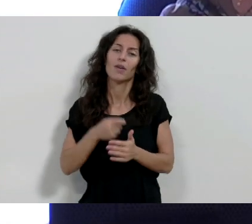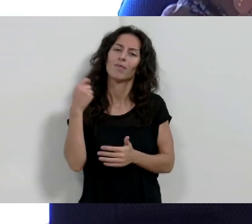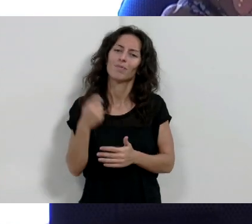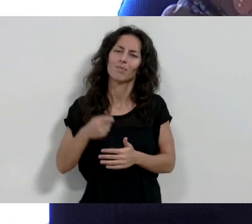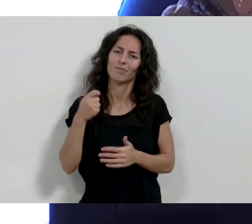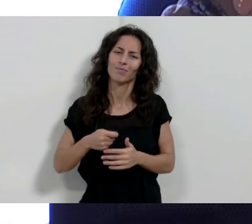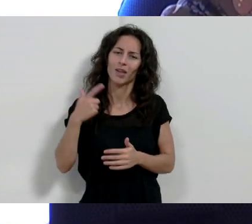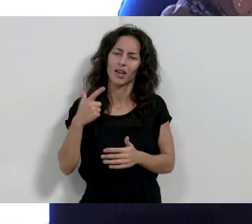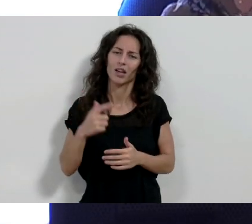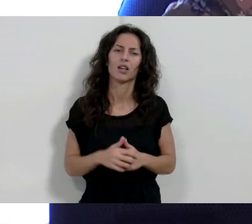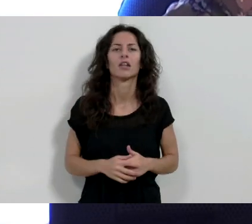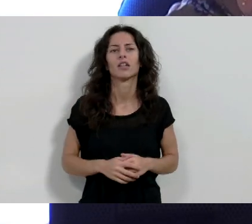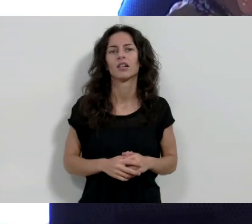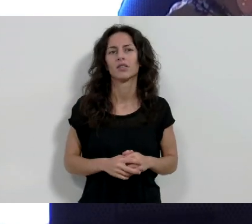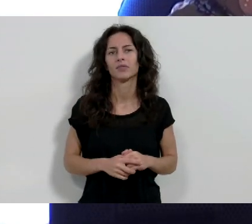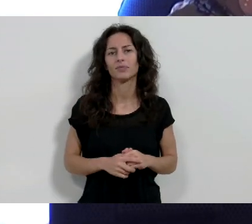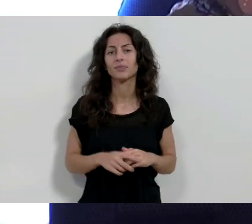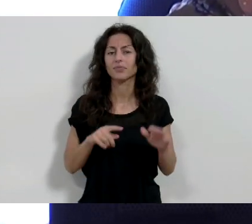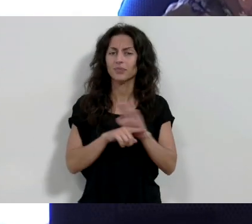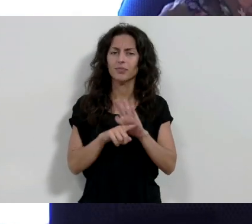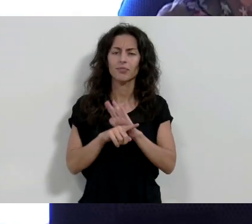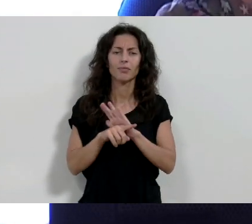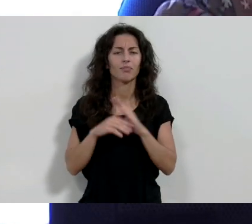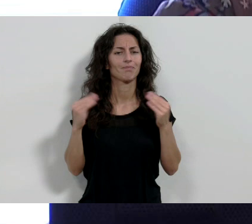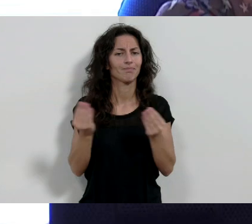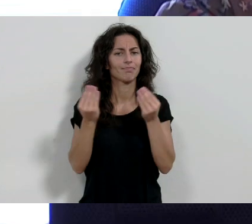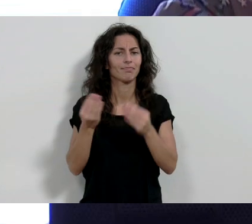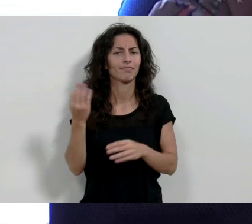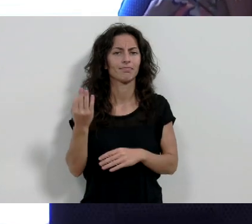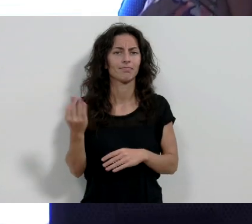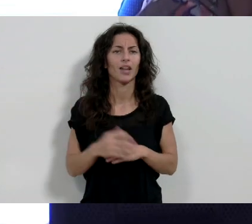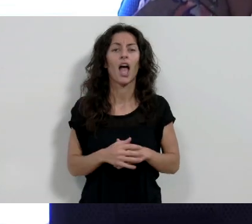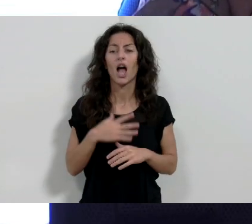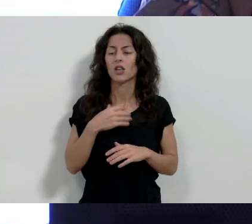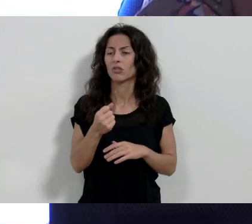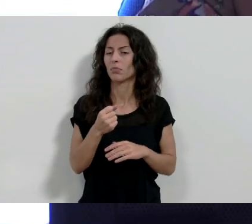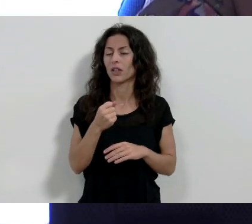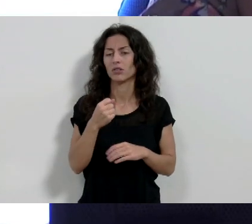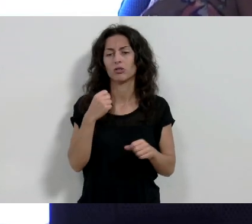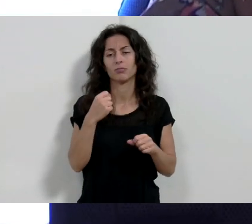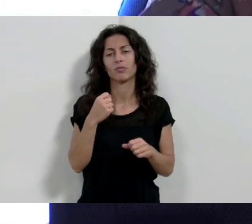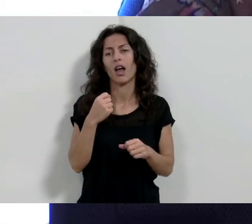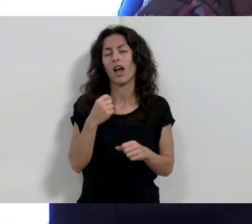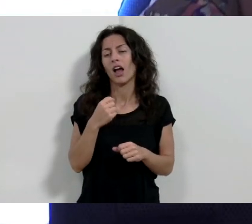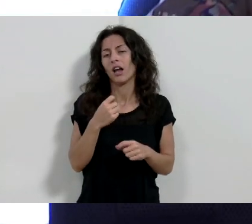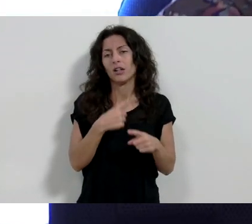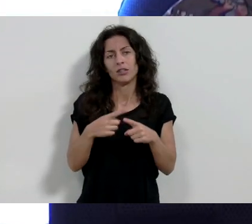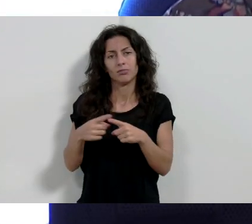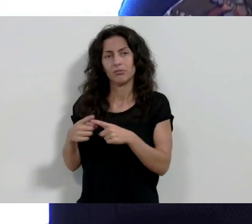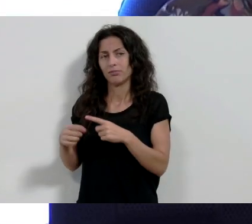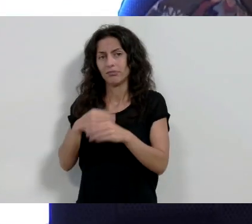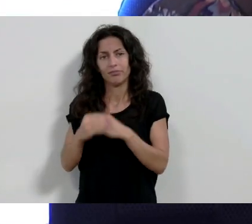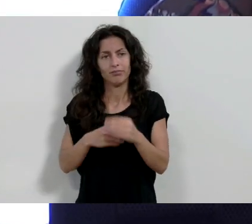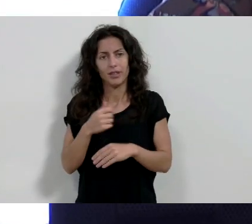Eso no puede ser. El ayuntamiento puede hacer mucho más. Y miren, hay pintadas en muchos